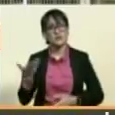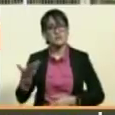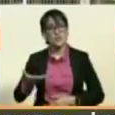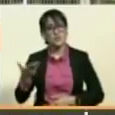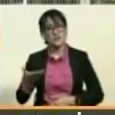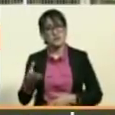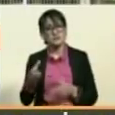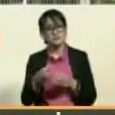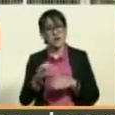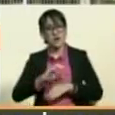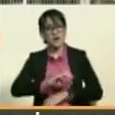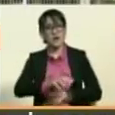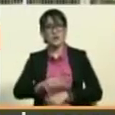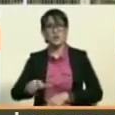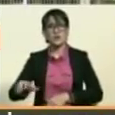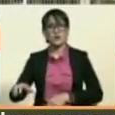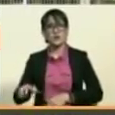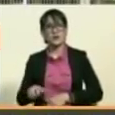organismos regionales,